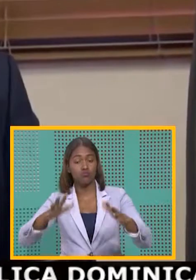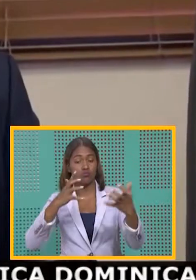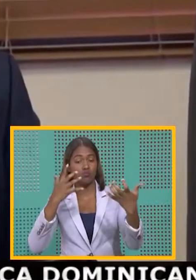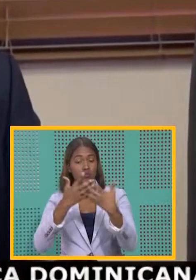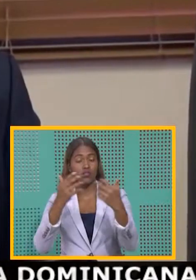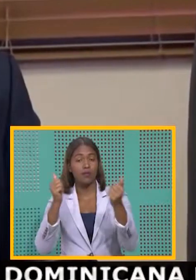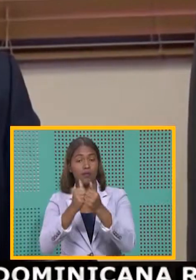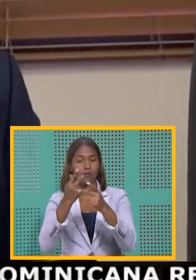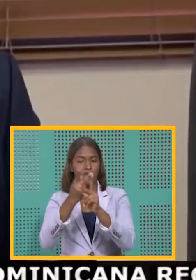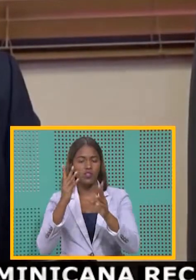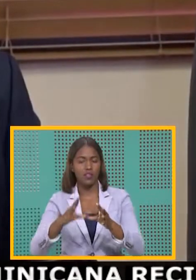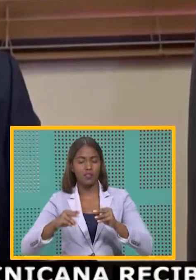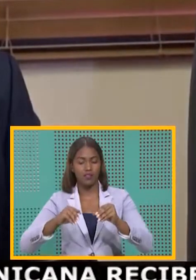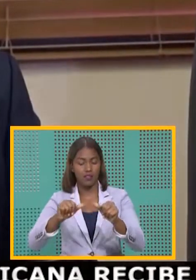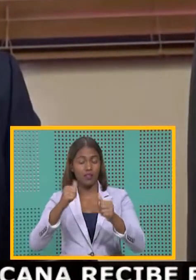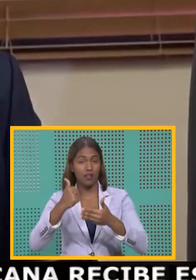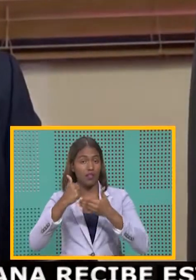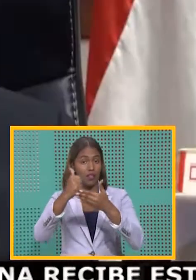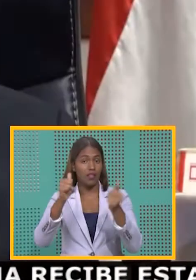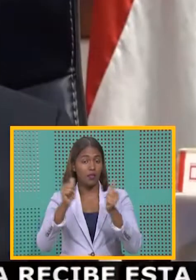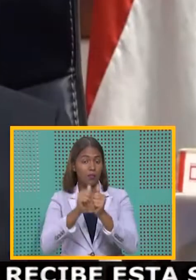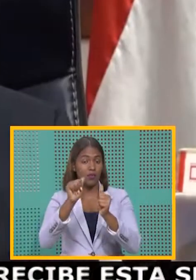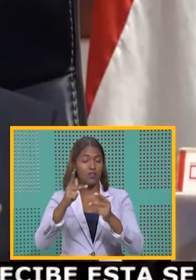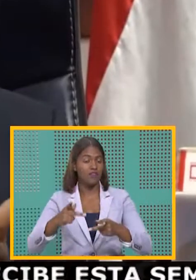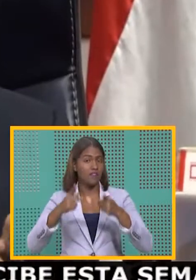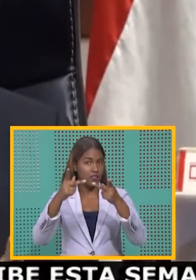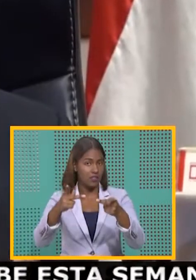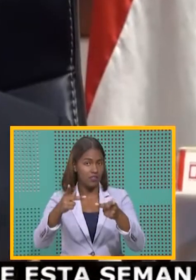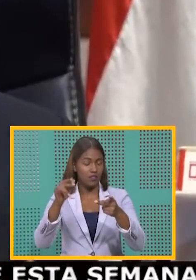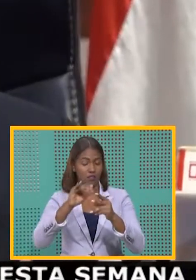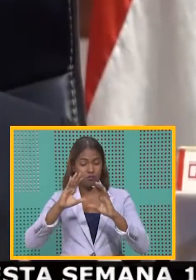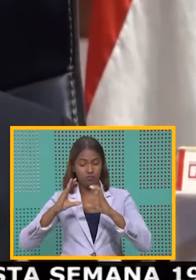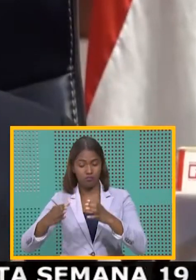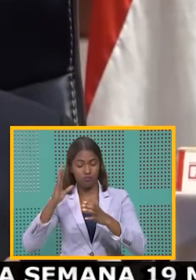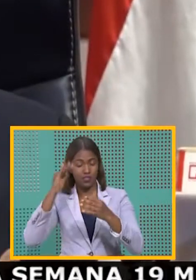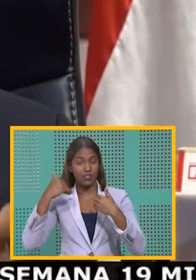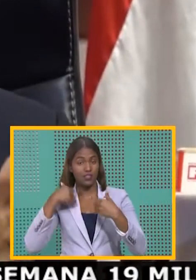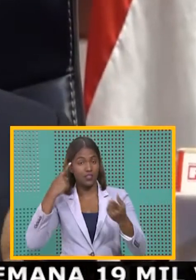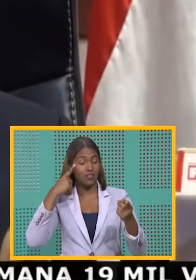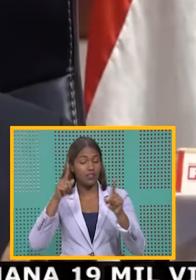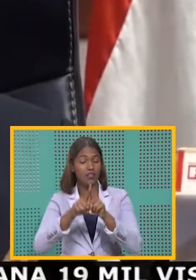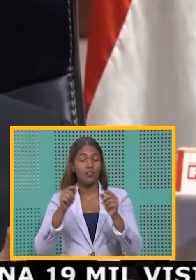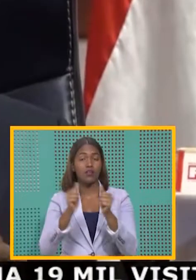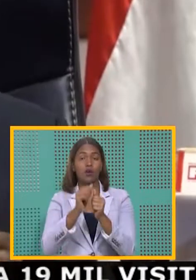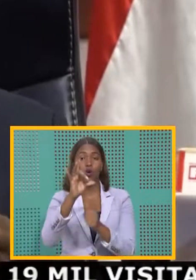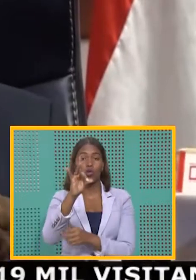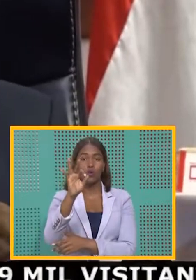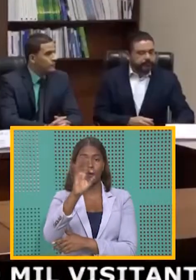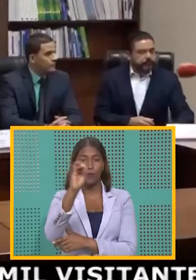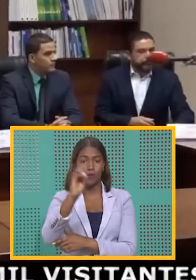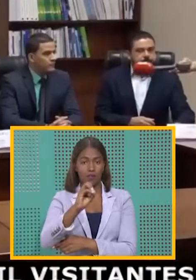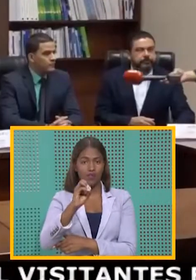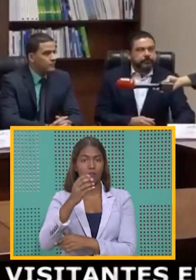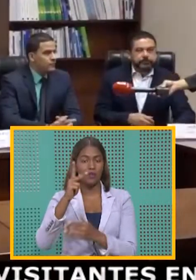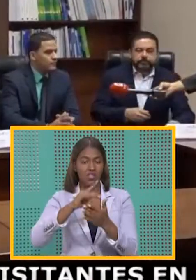con la producción agropecuaria beneficiados por esas visitas. El convenio impactará a un mínimo de 89 proyectos.